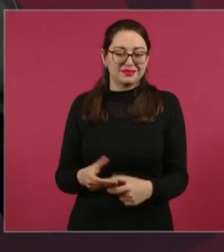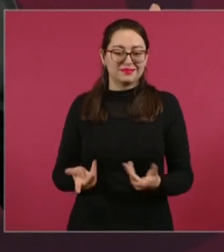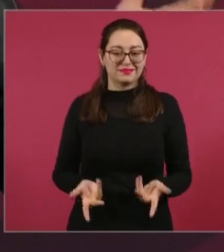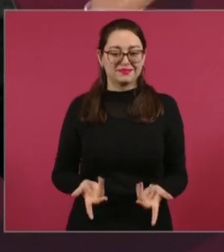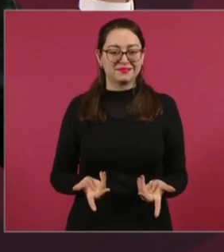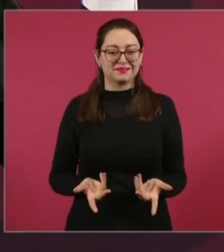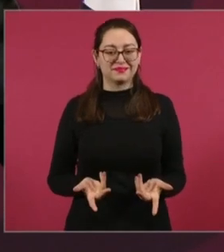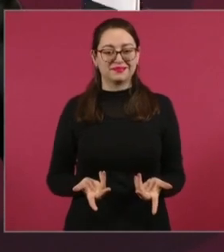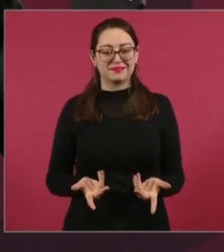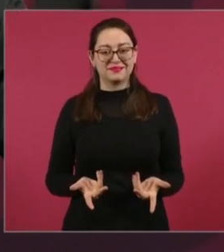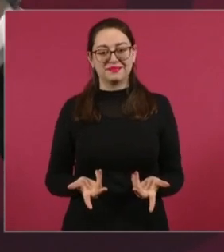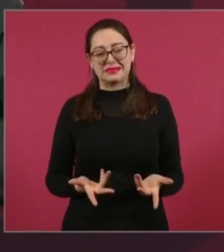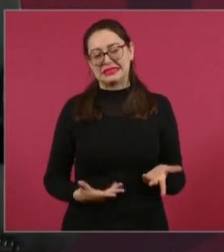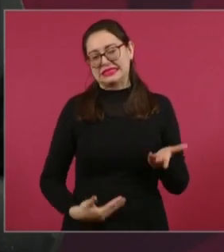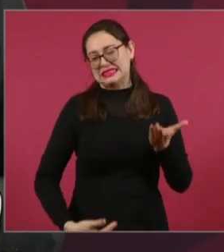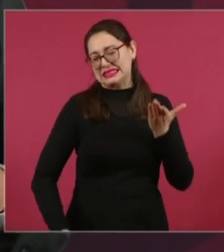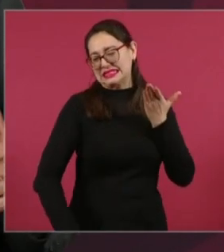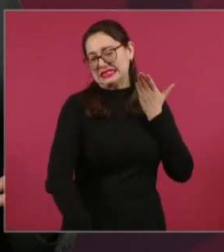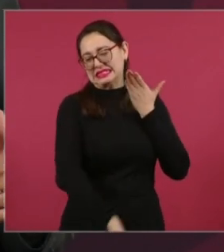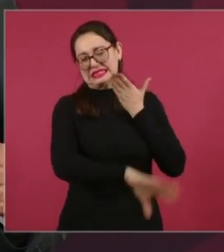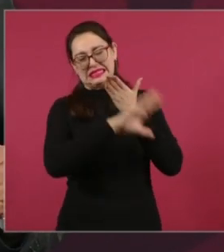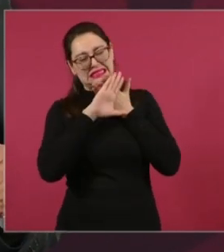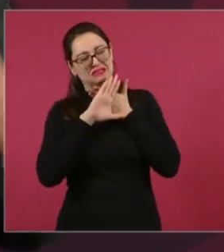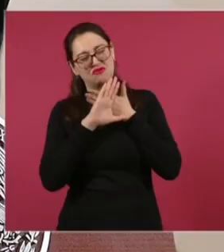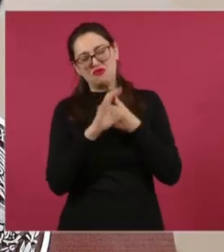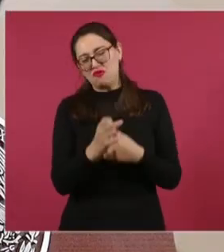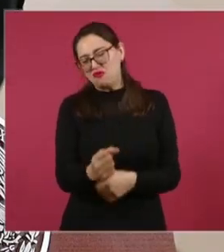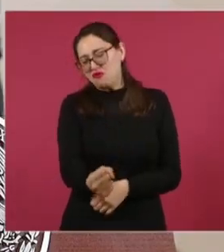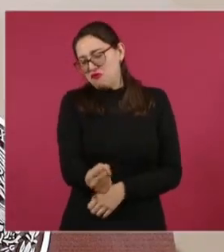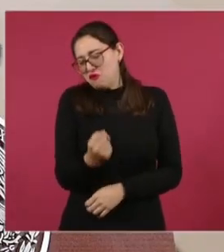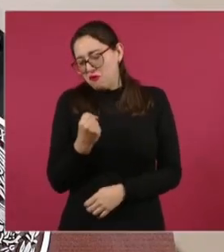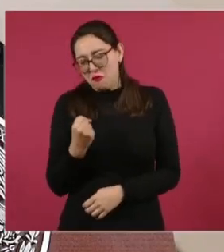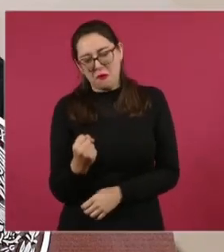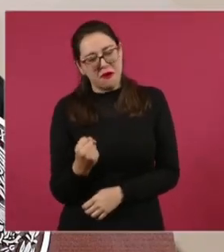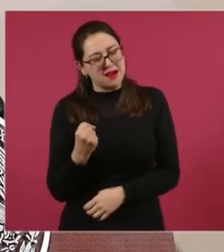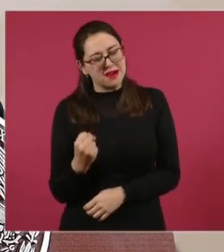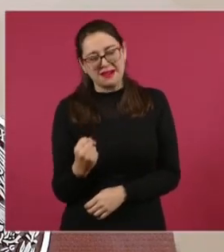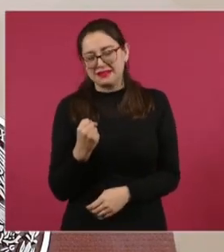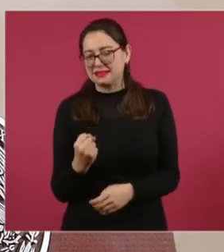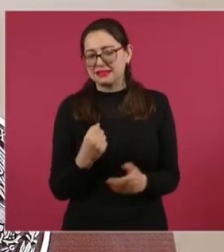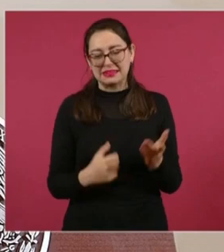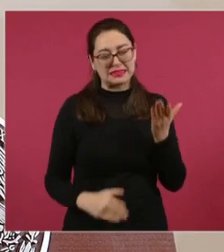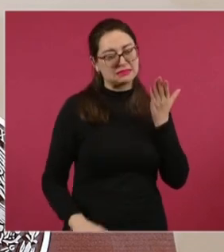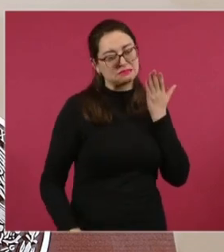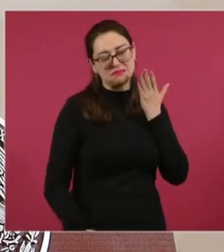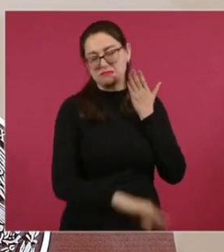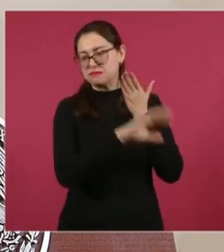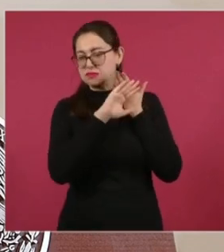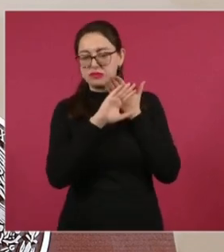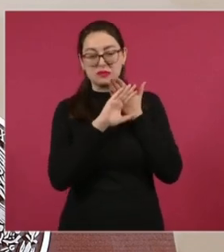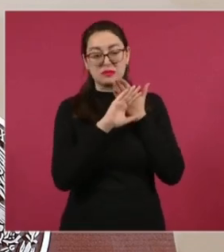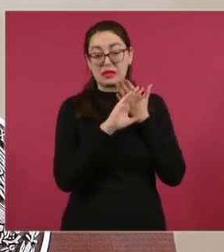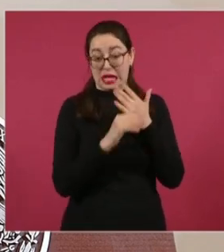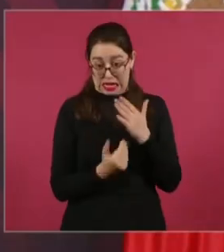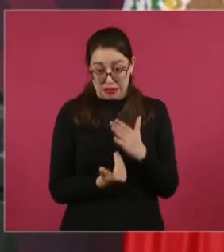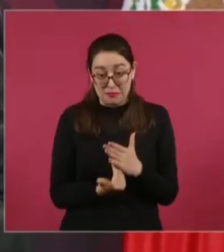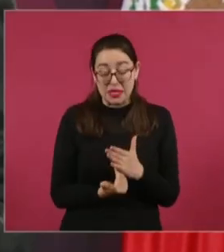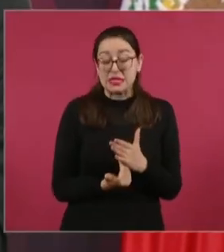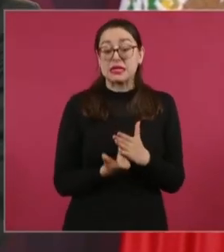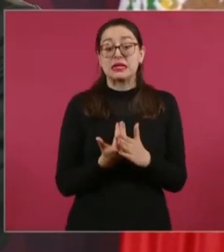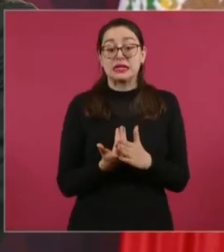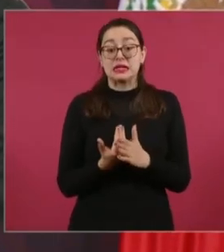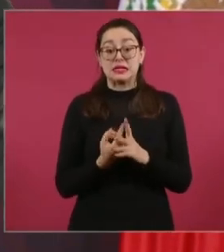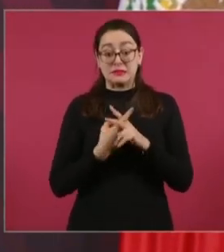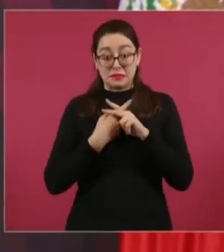Entonces, viene el golpe, eso fue creo que en la mañana y en la tarde para rematar o en la